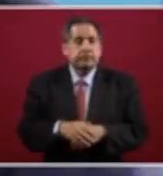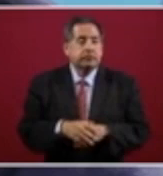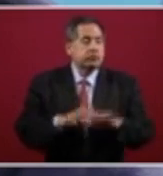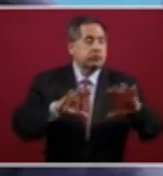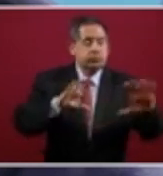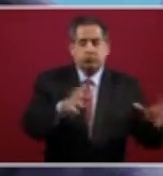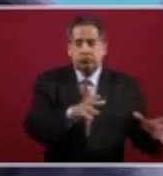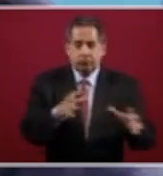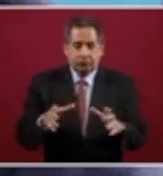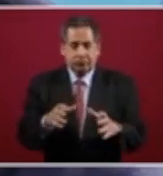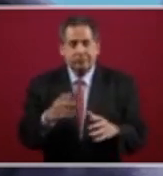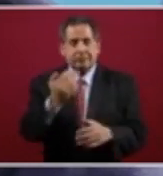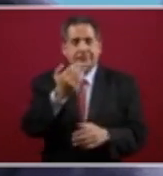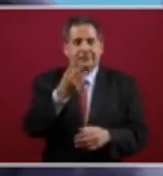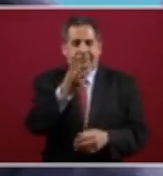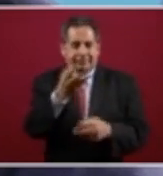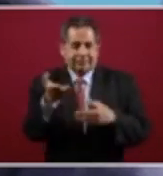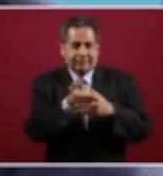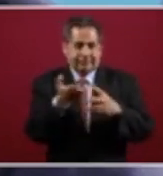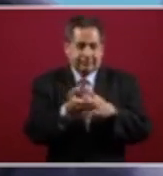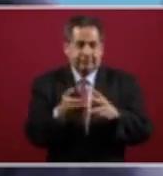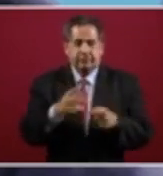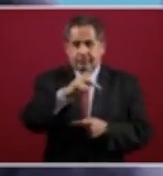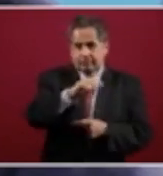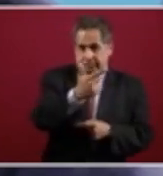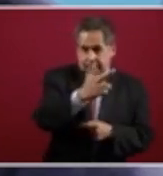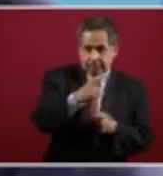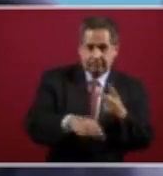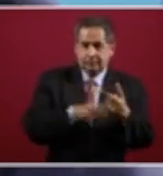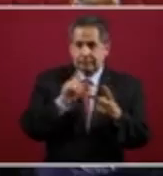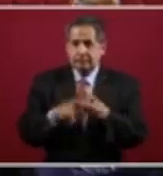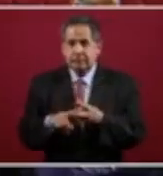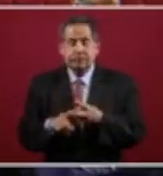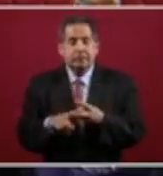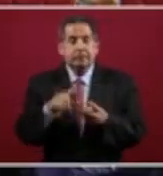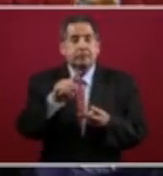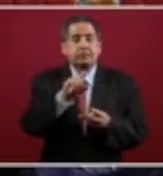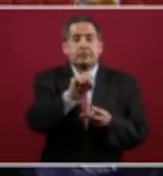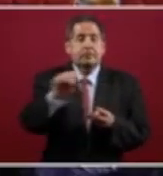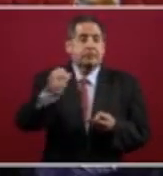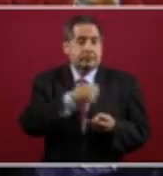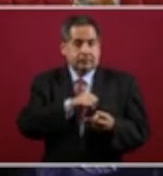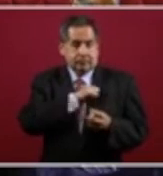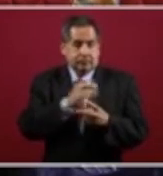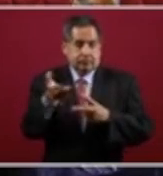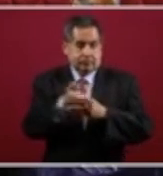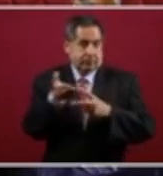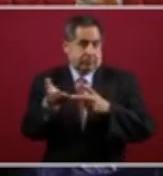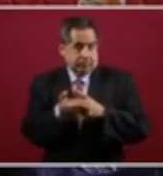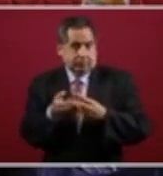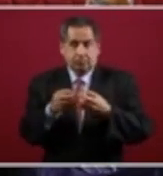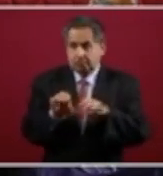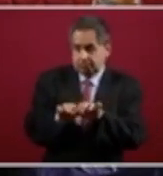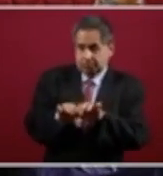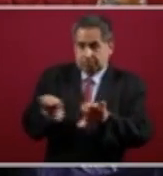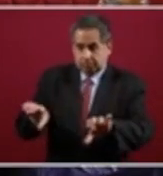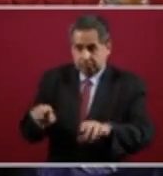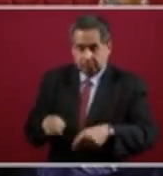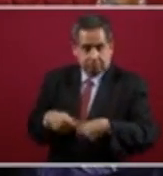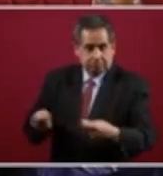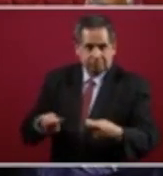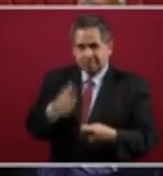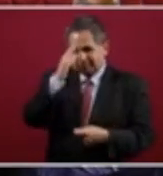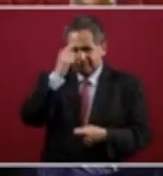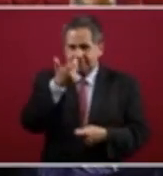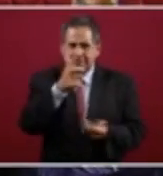destino fue tres partes, fue el Poder Judicial, la entonces PGR y la Secretaría de Salud. Bueno, en ese tenor y en ese